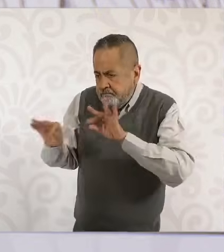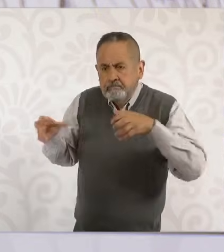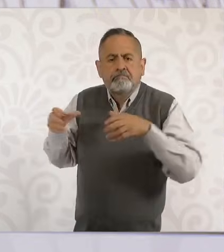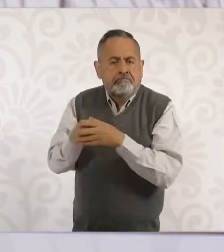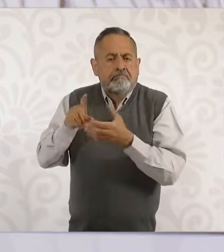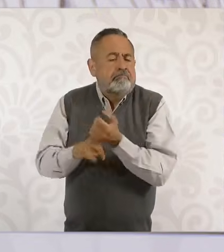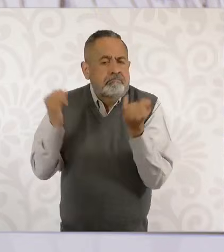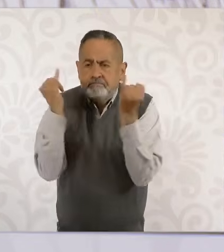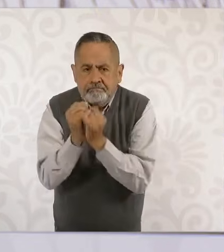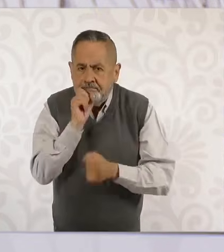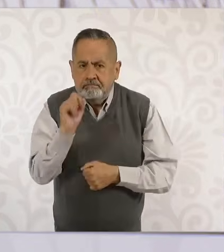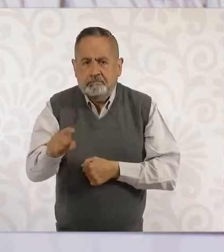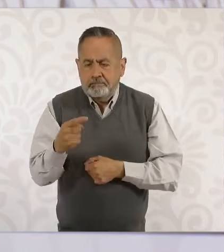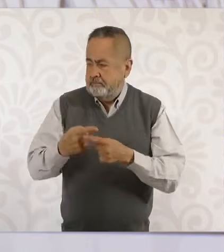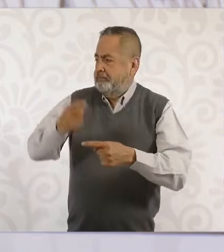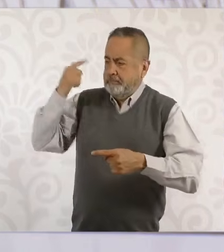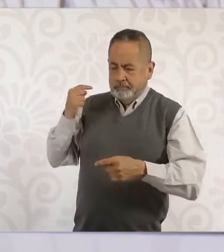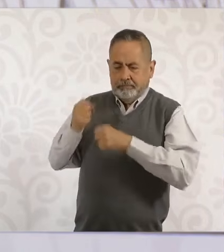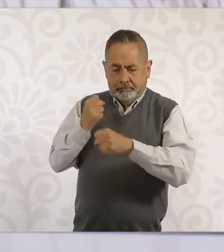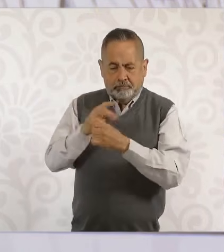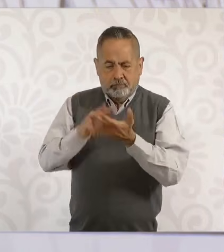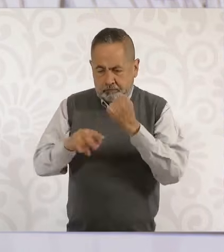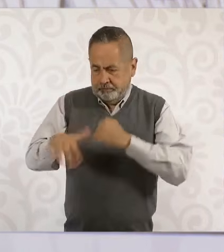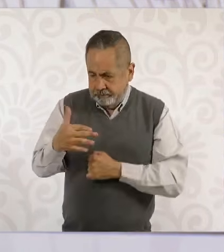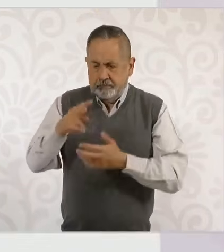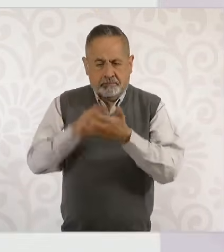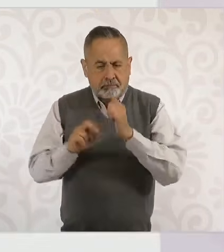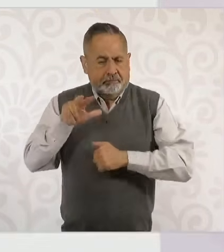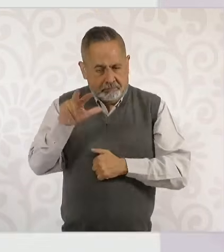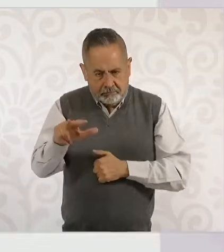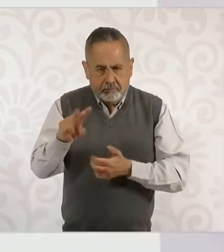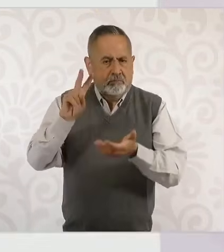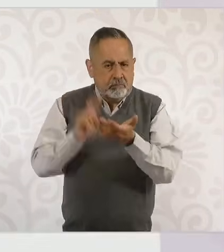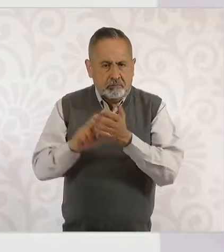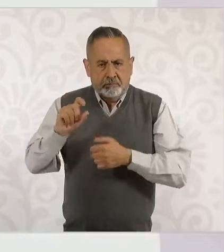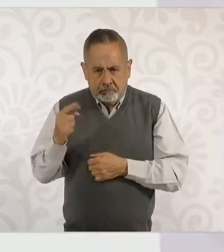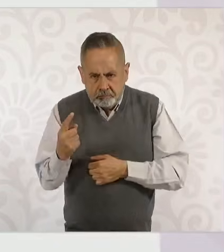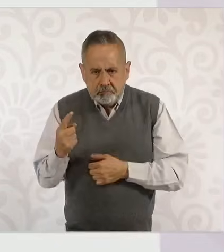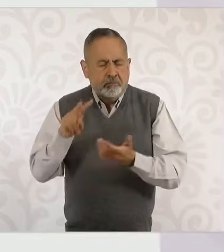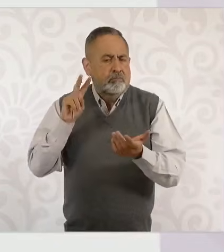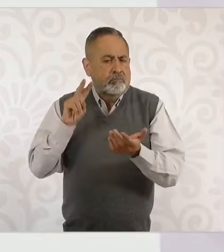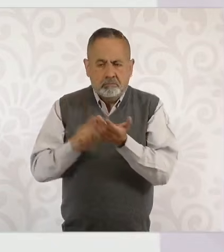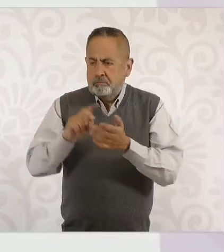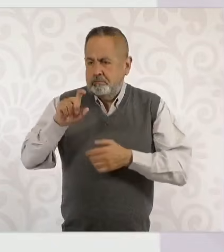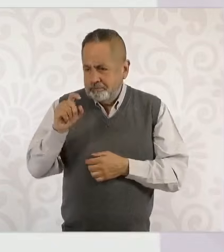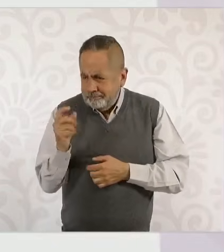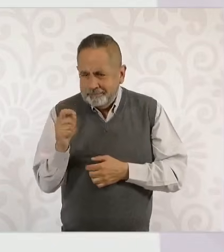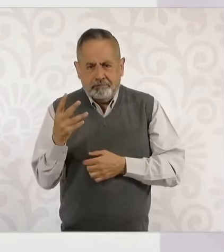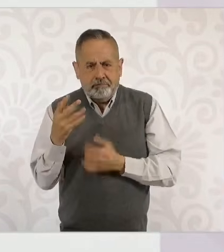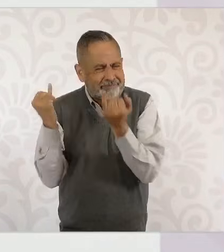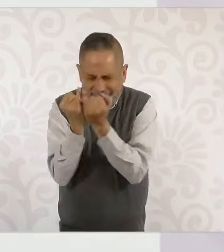a la conformación de la Cámara de Diputados en 2015, en 2018, en 2021 y en